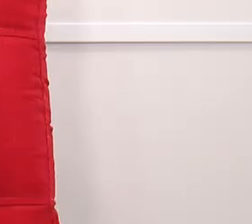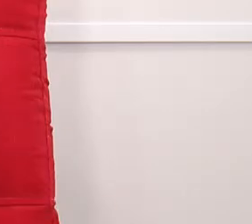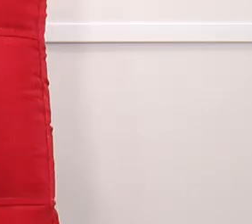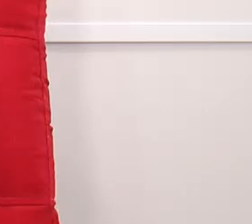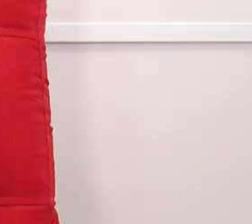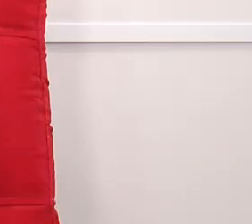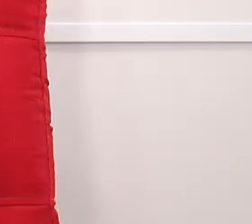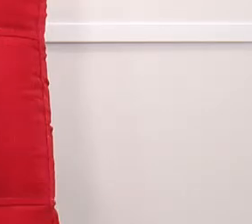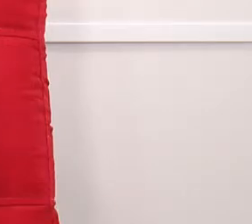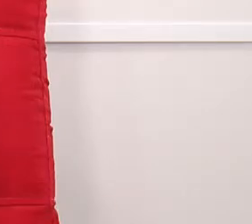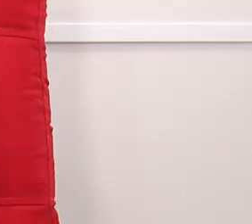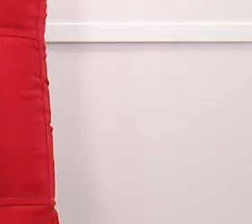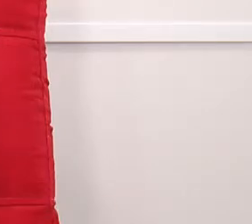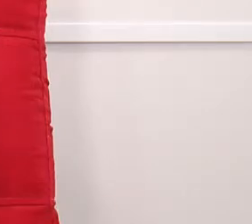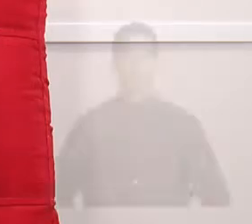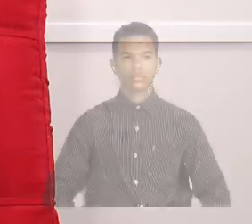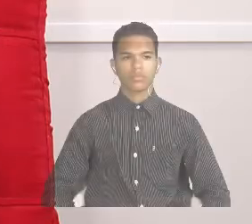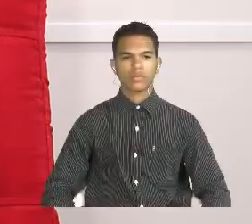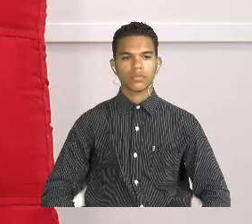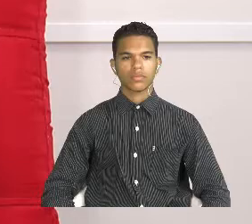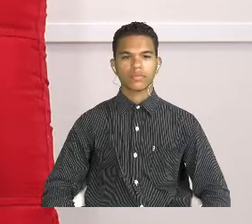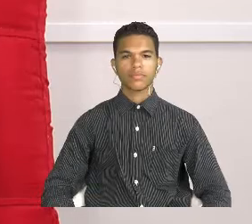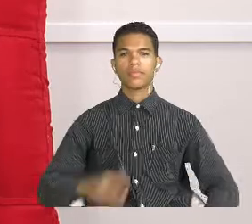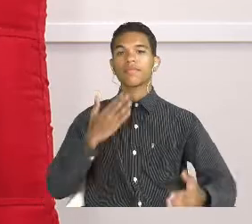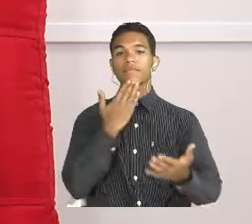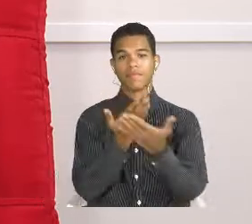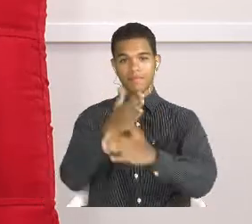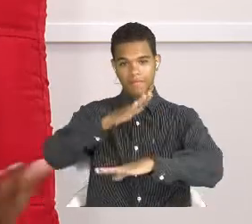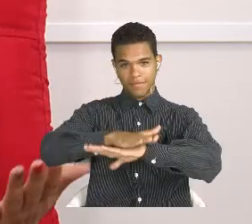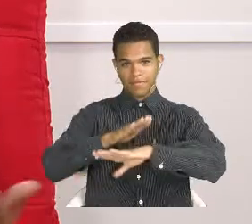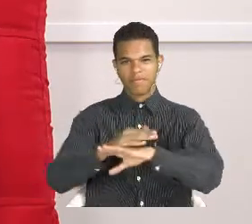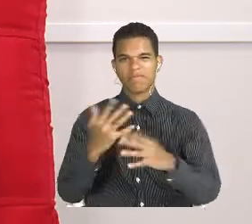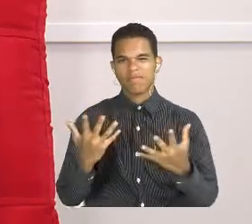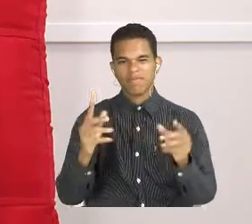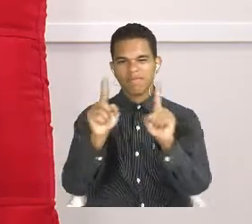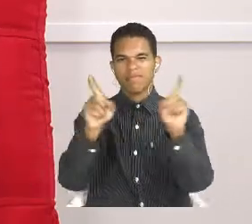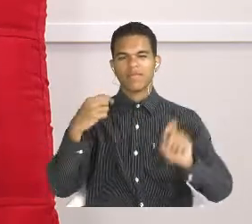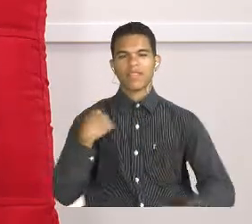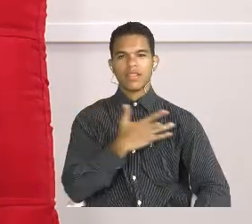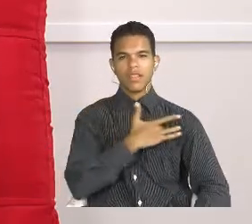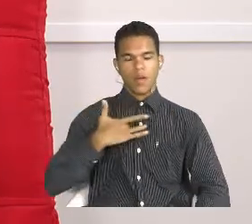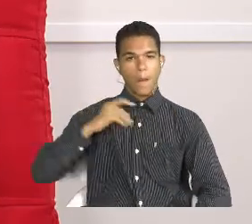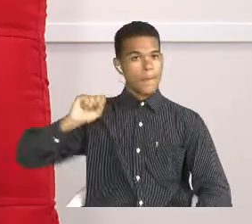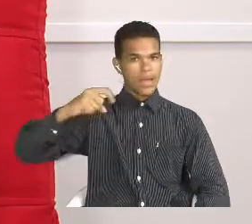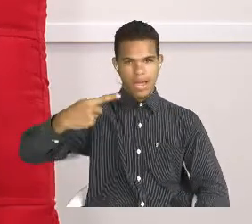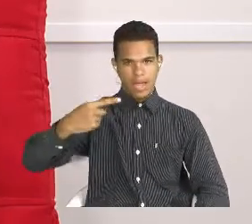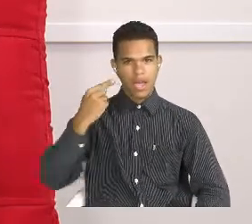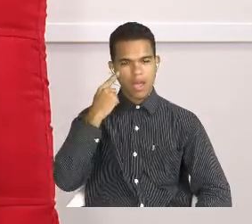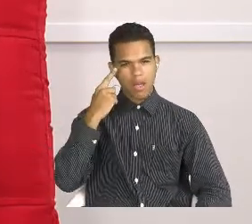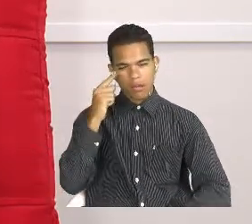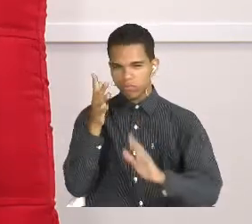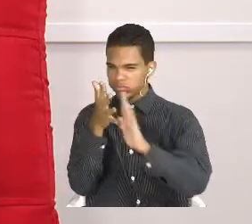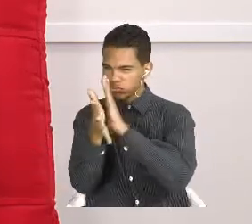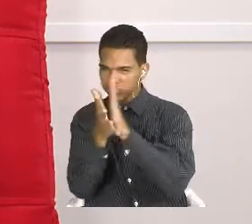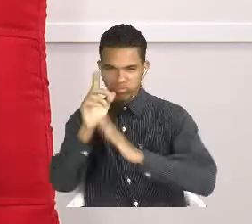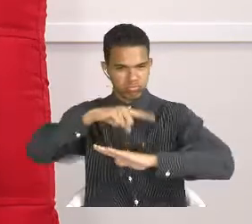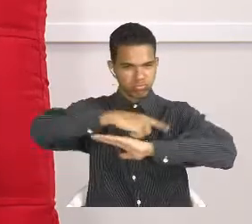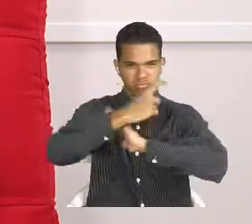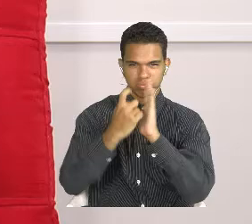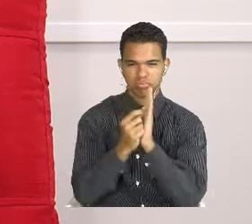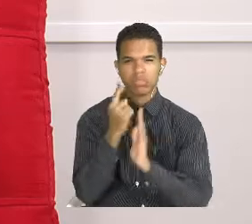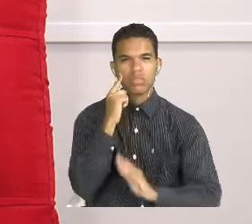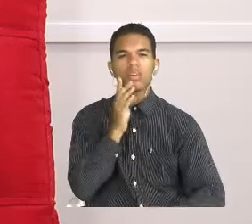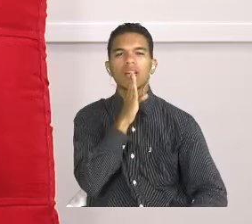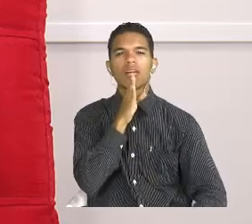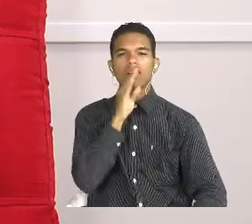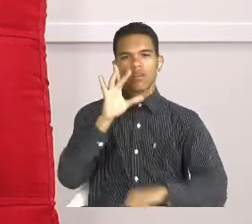los acompañamos de martes a viernes a las 5 de la tarde, media hora de la mejor información y de la mano de los